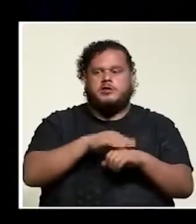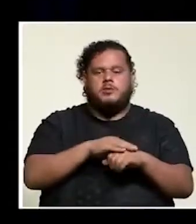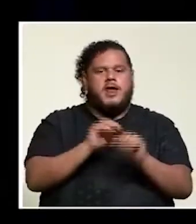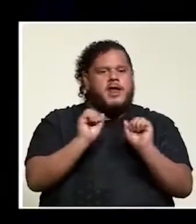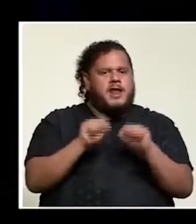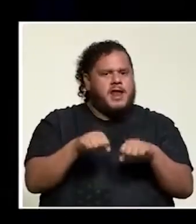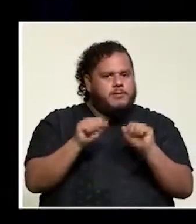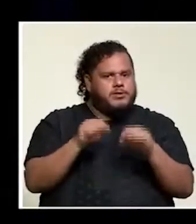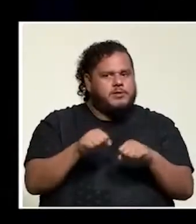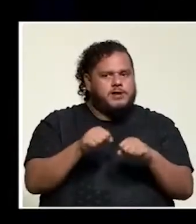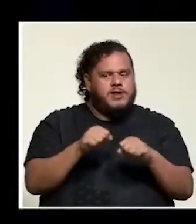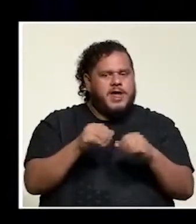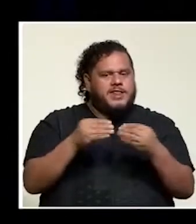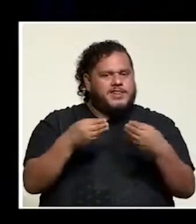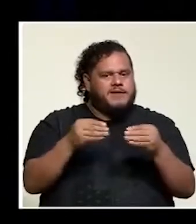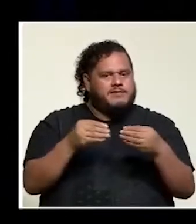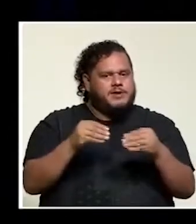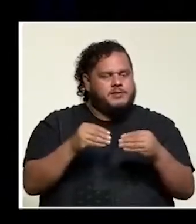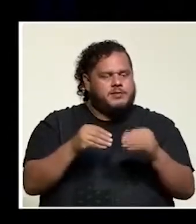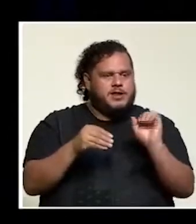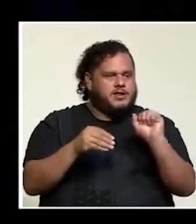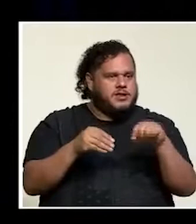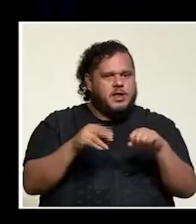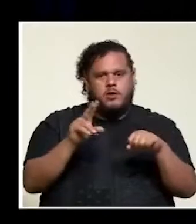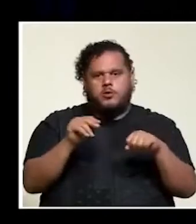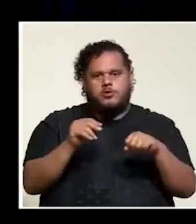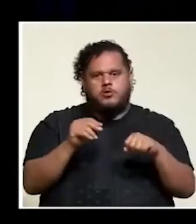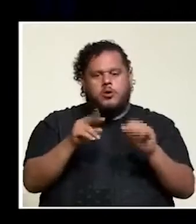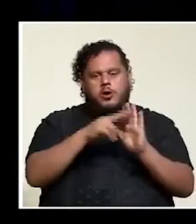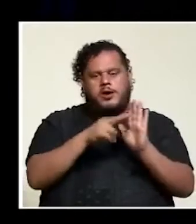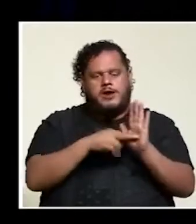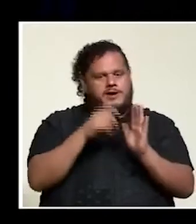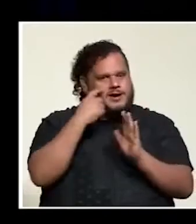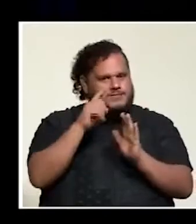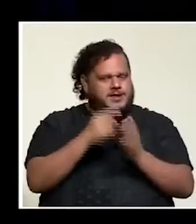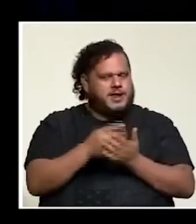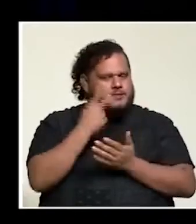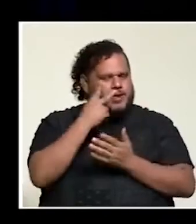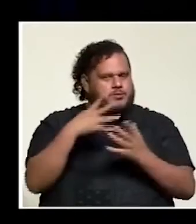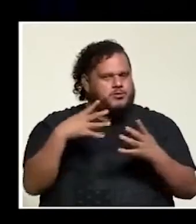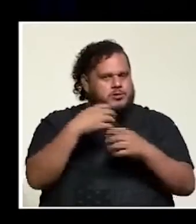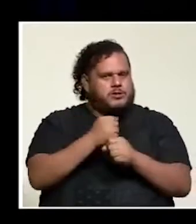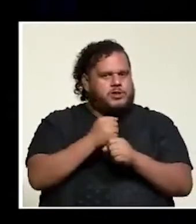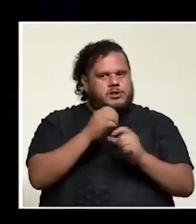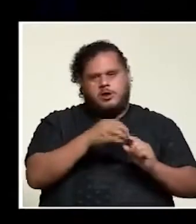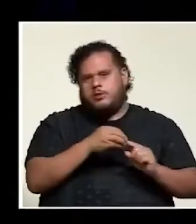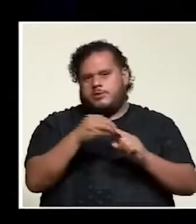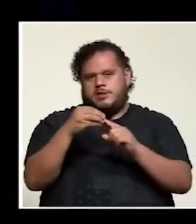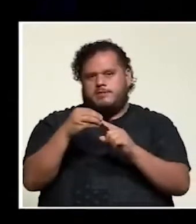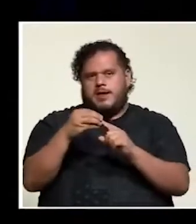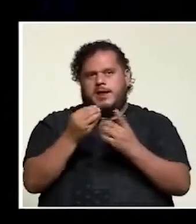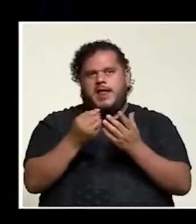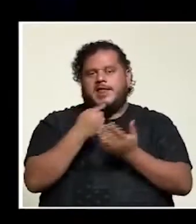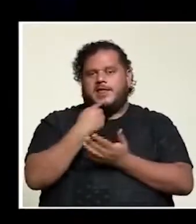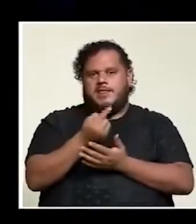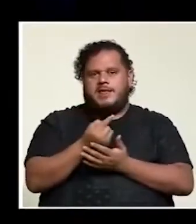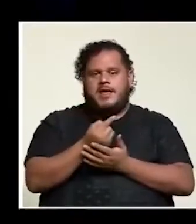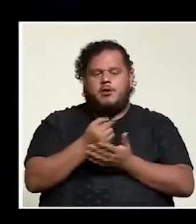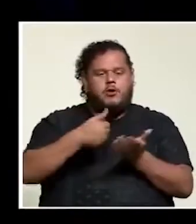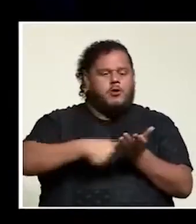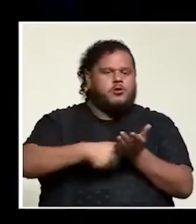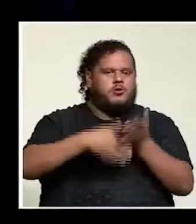posibilidad de flexibilizar o no la regla fiscal. Vamos a ver un resumen de lo principal que se dijeron